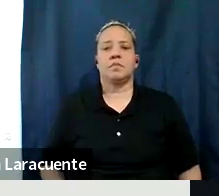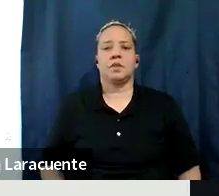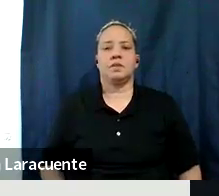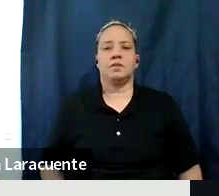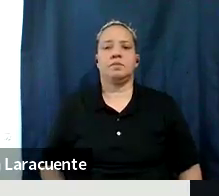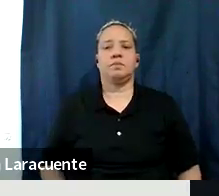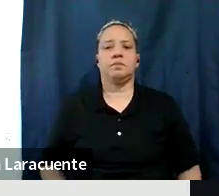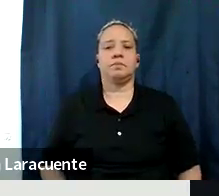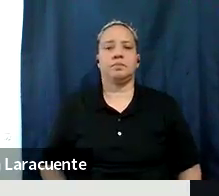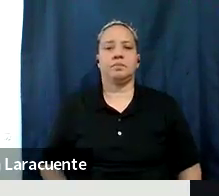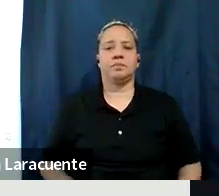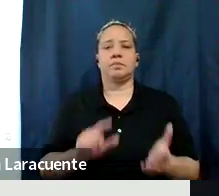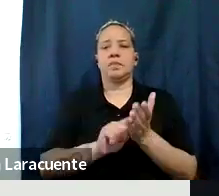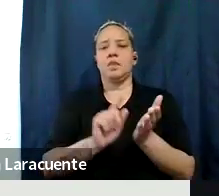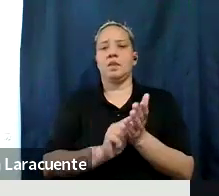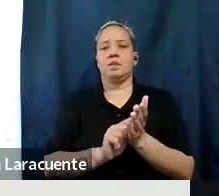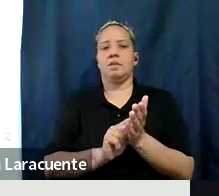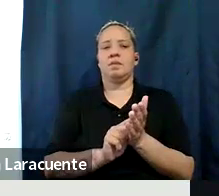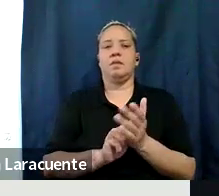el diario El Imparcial de San Juan